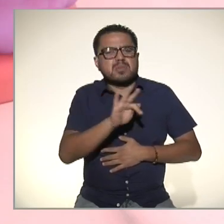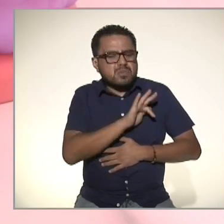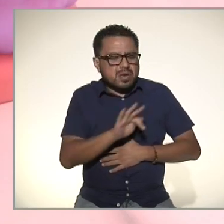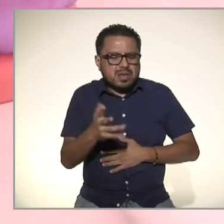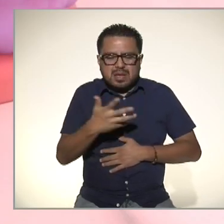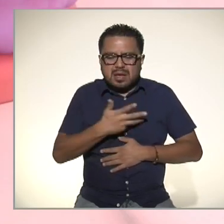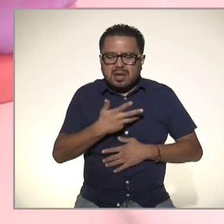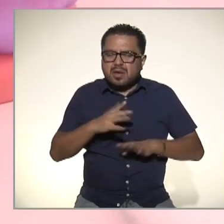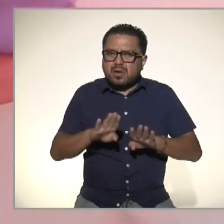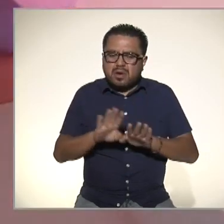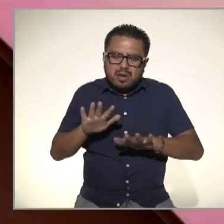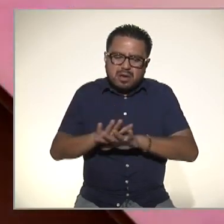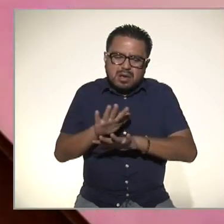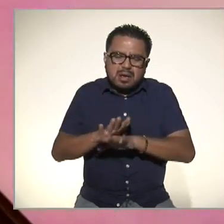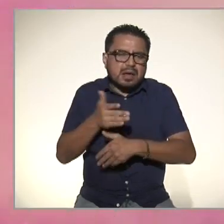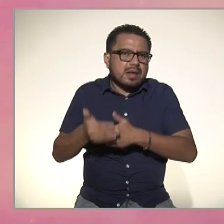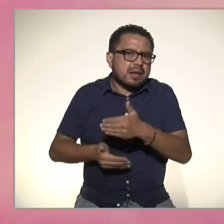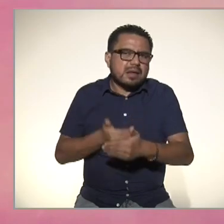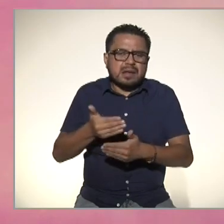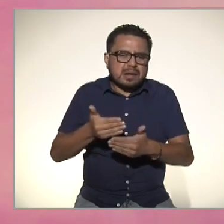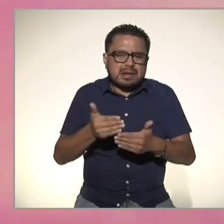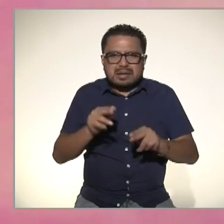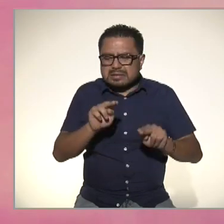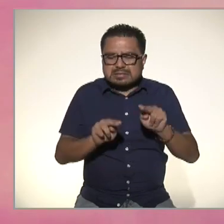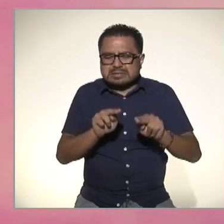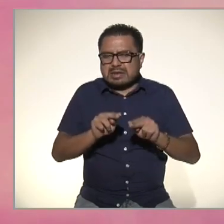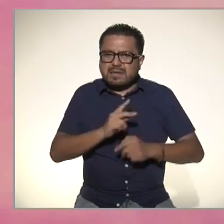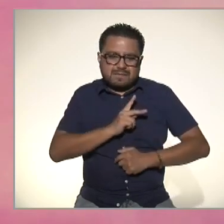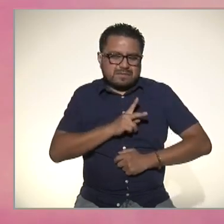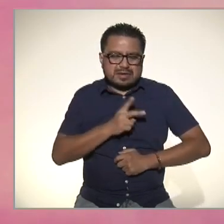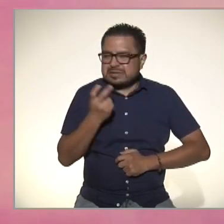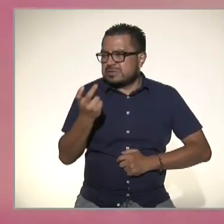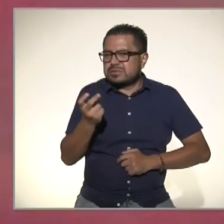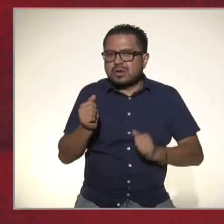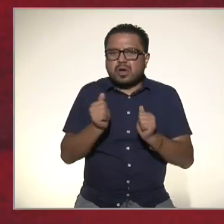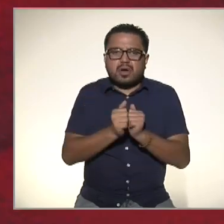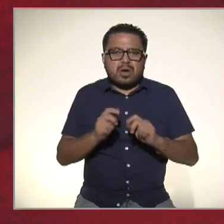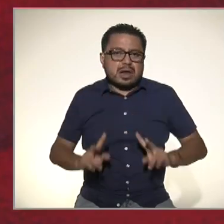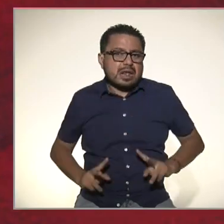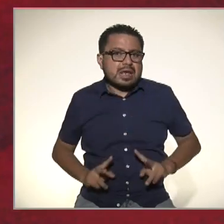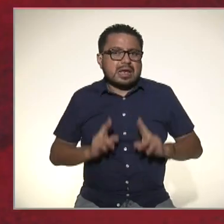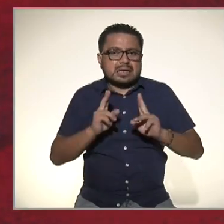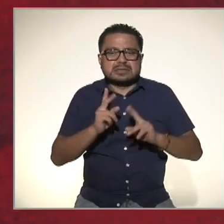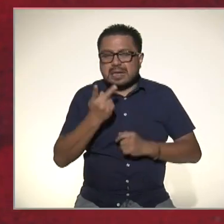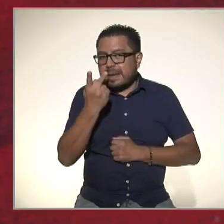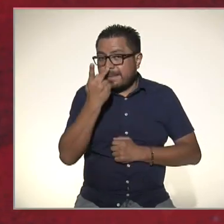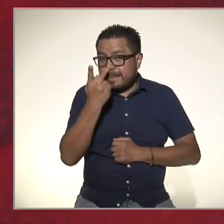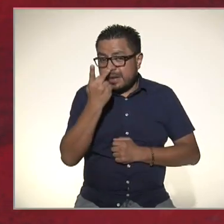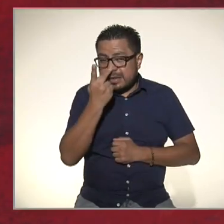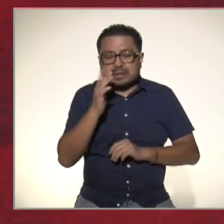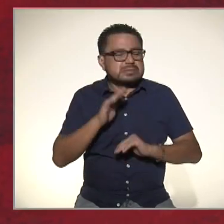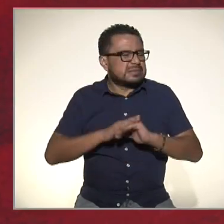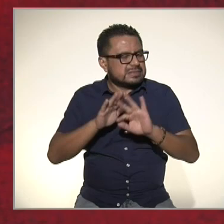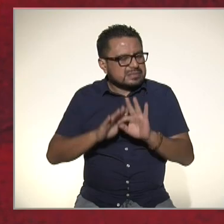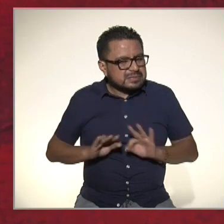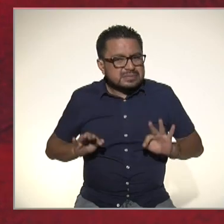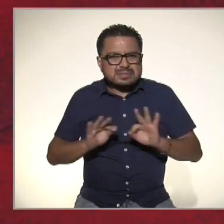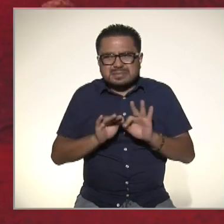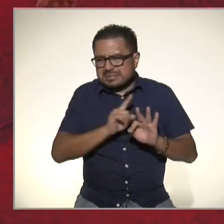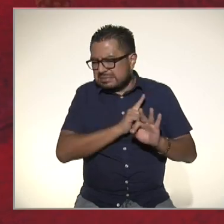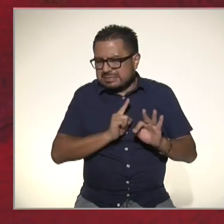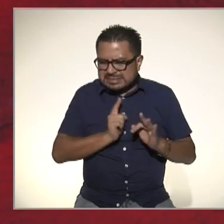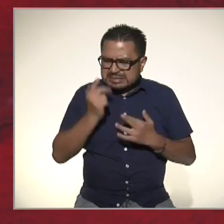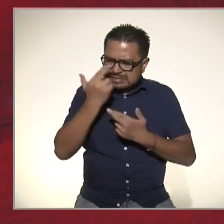una evolución dependiendo del serotipo del virus de papiloma humano en cáncer de pene. ¿Okay? Entonces es muy importante tener una